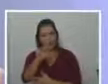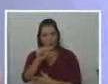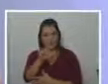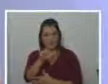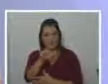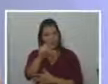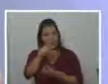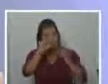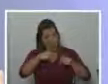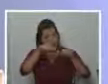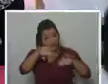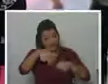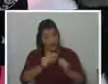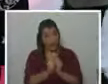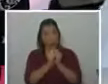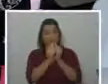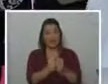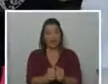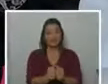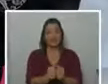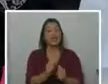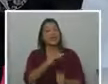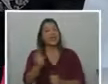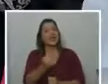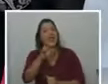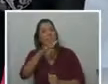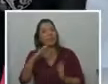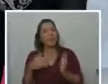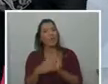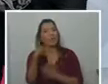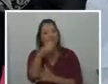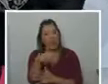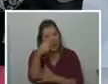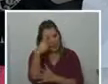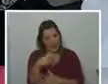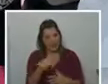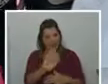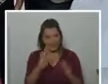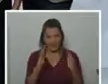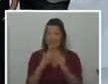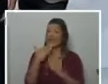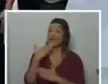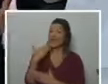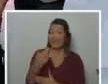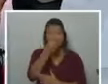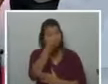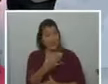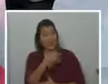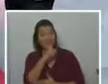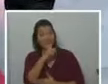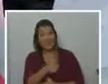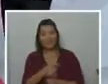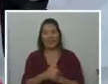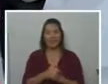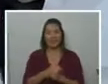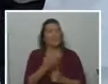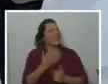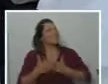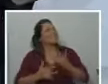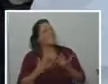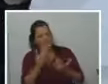gracias. Nos acompañe y se lleve sí, 400 mil colones para su casita. Gracias. Qué bendición, ¿verdad? ¿Qué es lo que